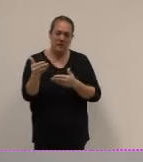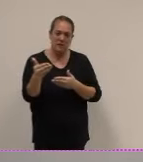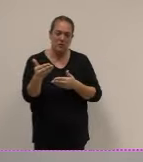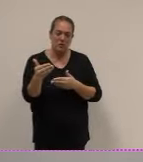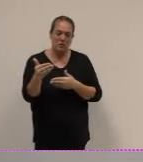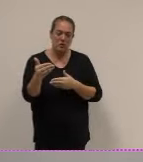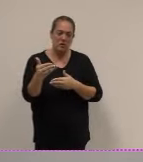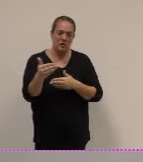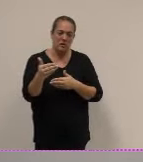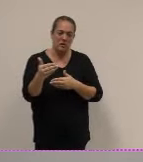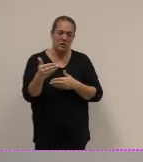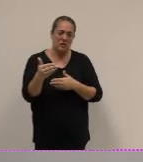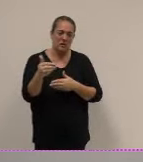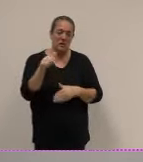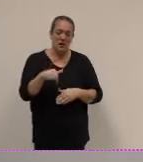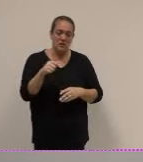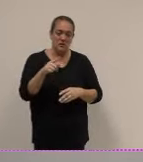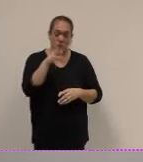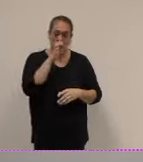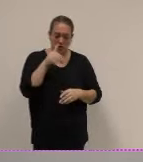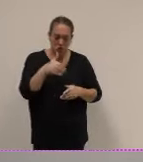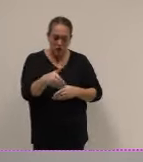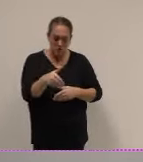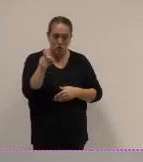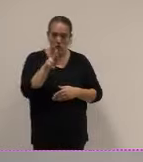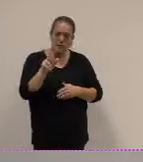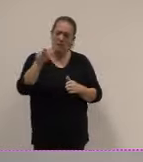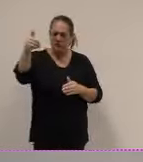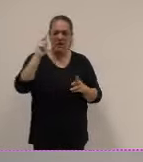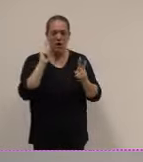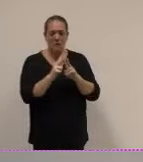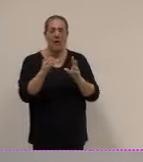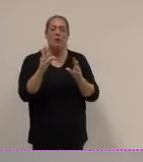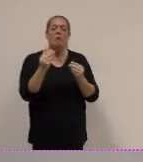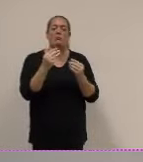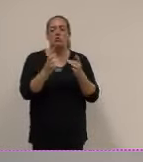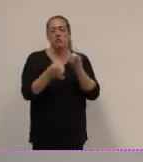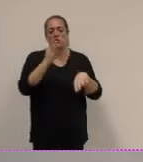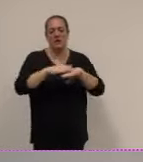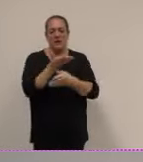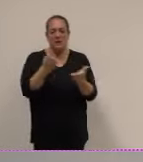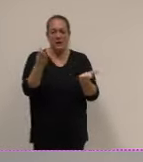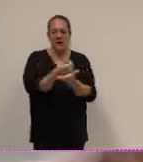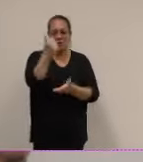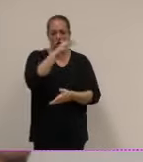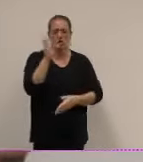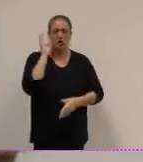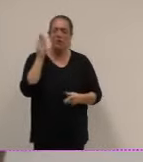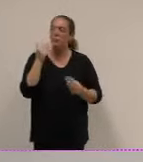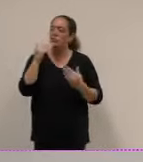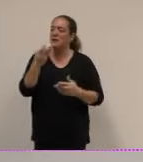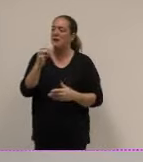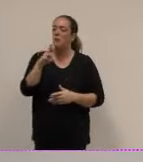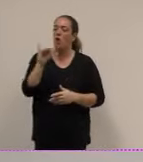repitamos en estos 4 años, y muchísima suerte para todos y para todas. Muchas gracias,